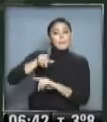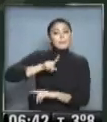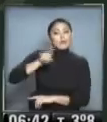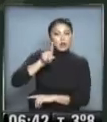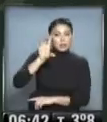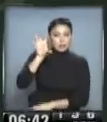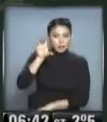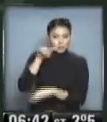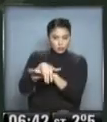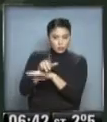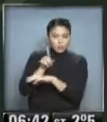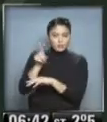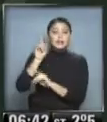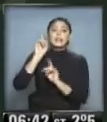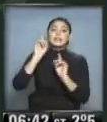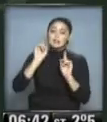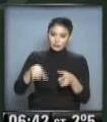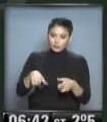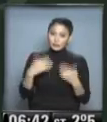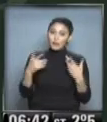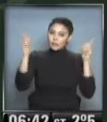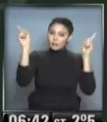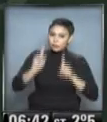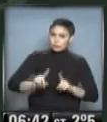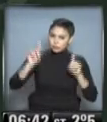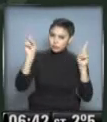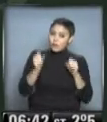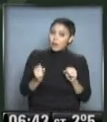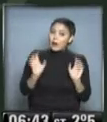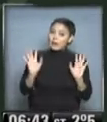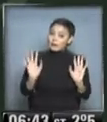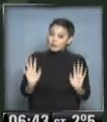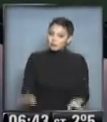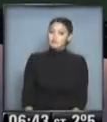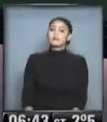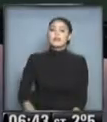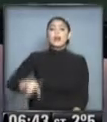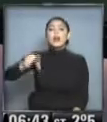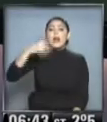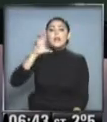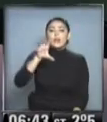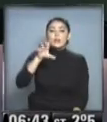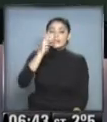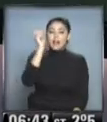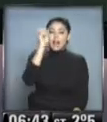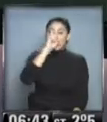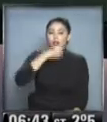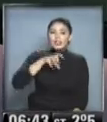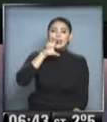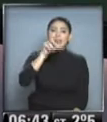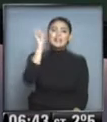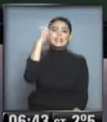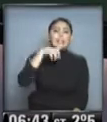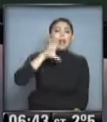la probabilidad todavía hasta de algún chaparronazo bien fuerte. En norte de Corrientes, este de Chaco,